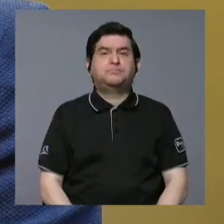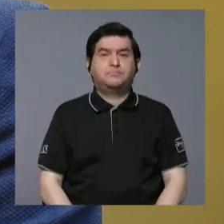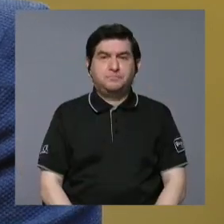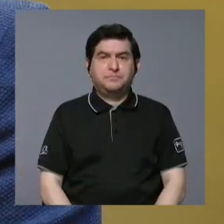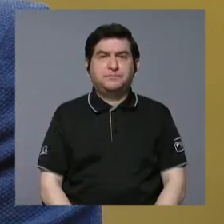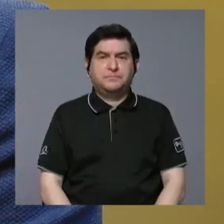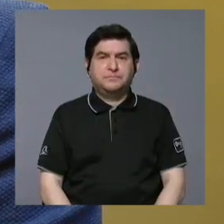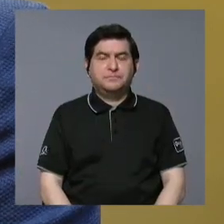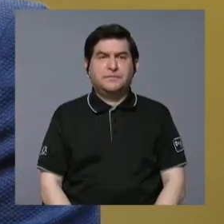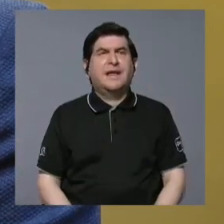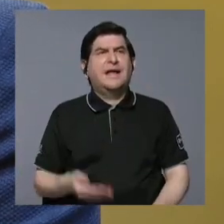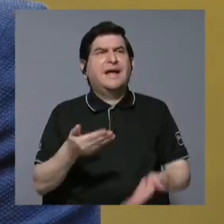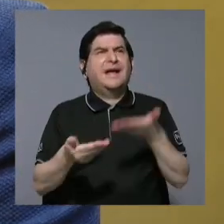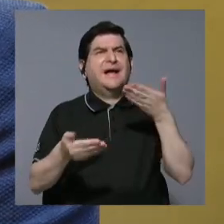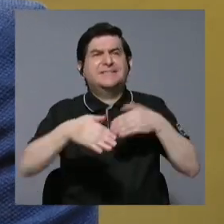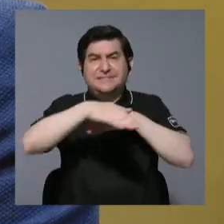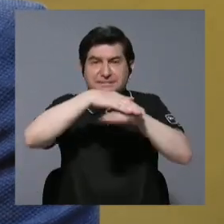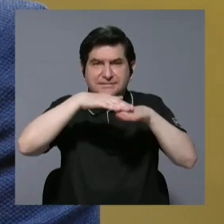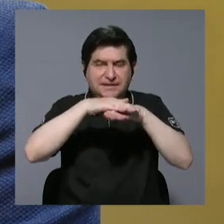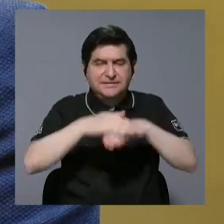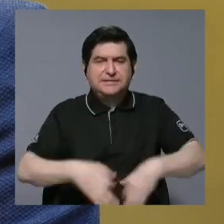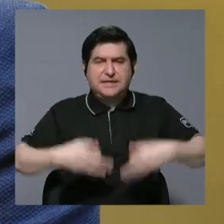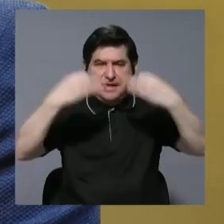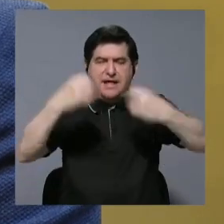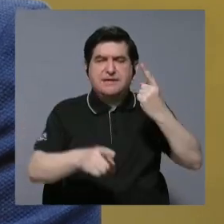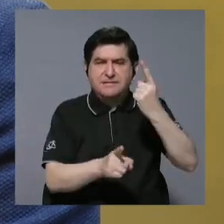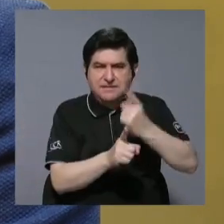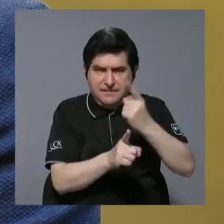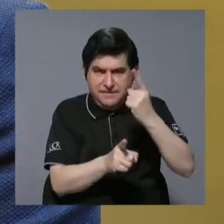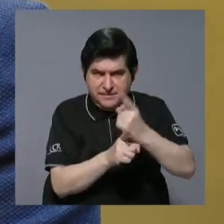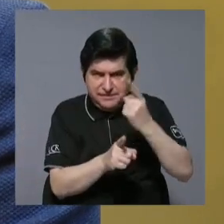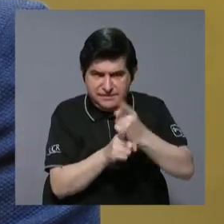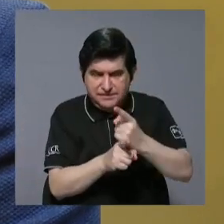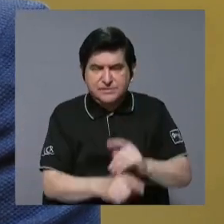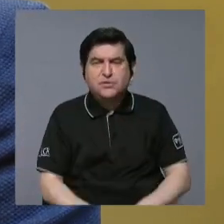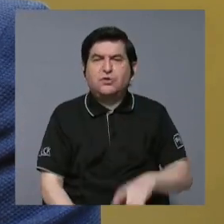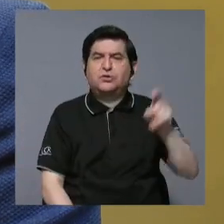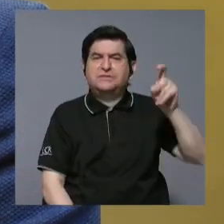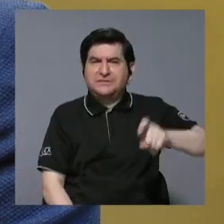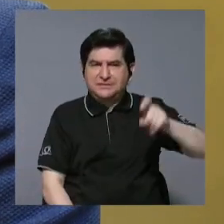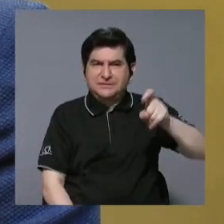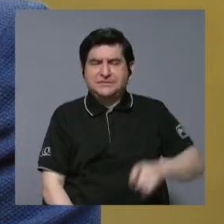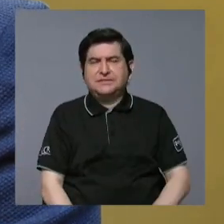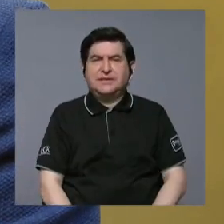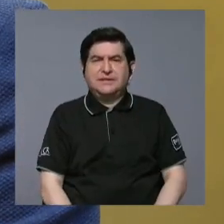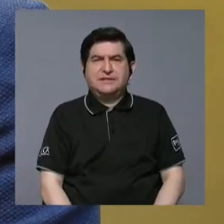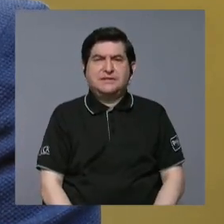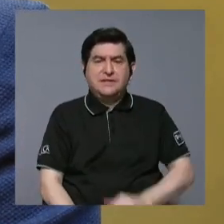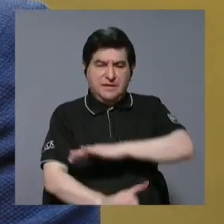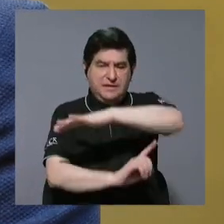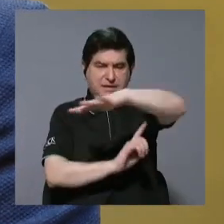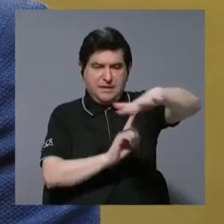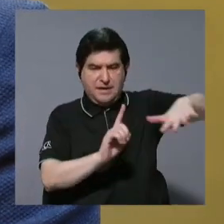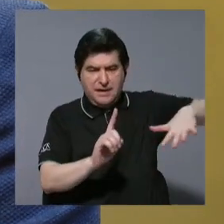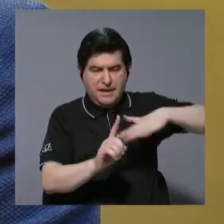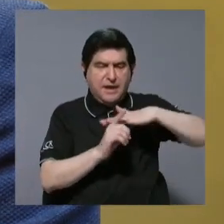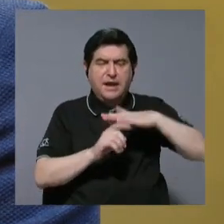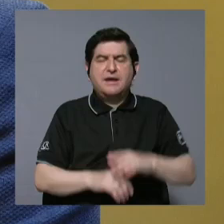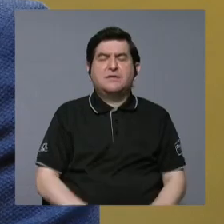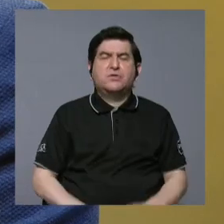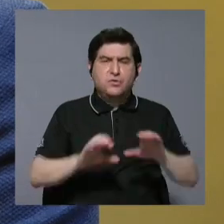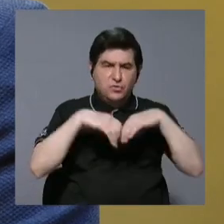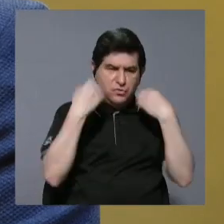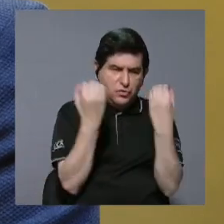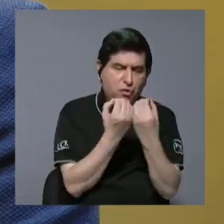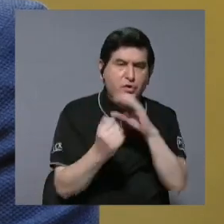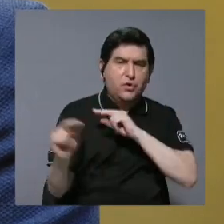y fundamental para tener decisiones acertadas en el entorno organizacional y de los negocios,